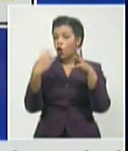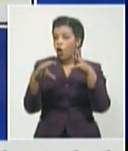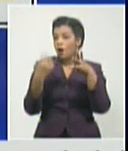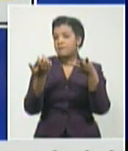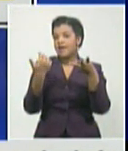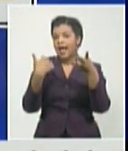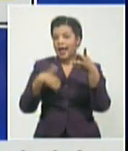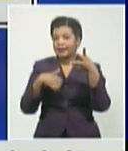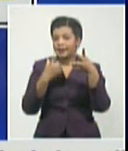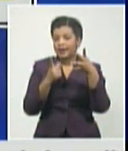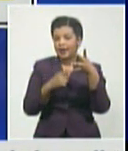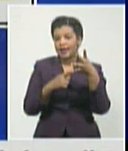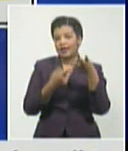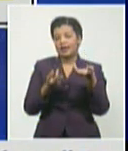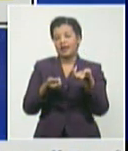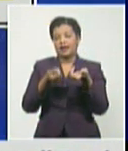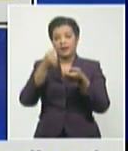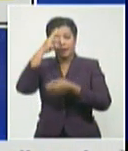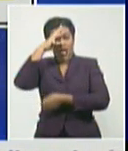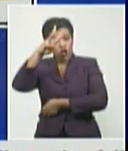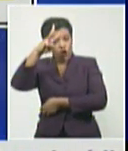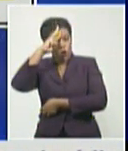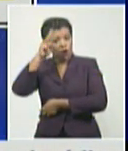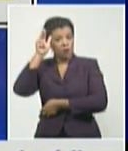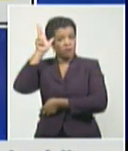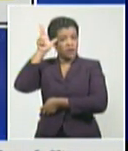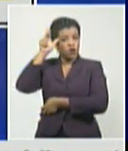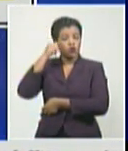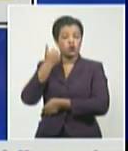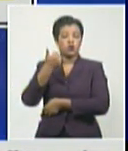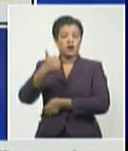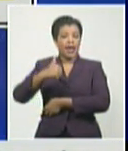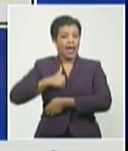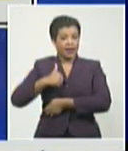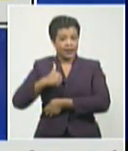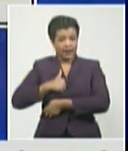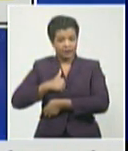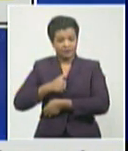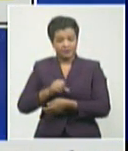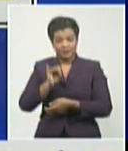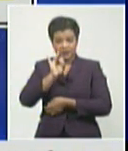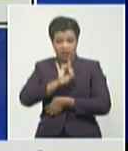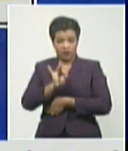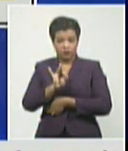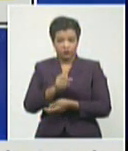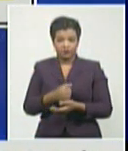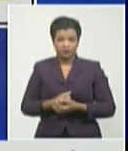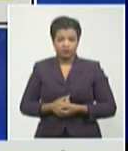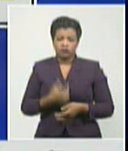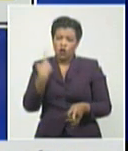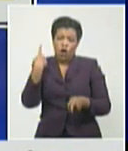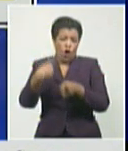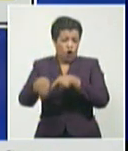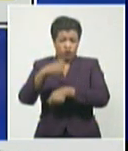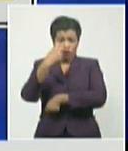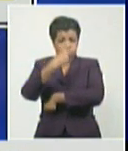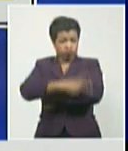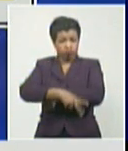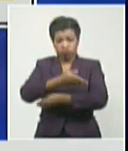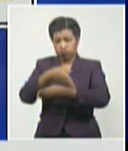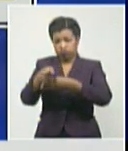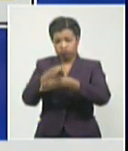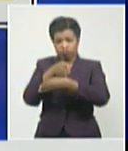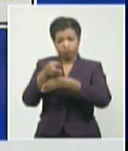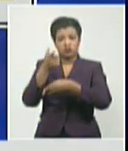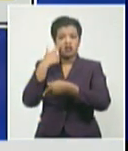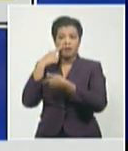perú y tonada en séptimo lugar y ahí vienen otros países que son los que aparecen